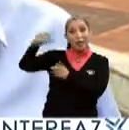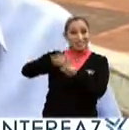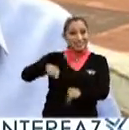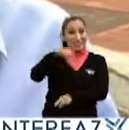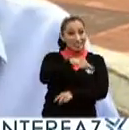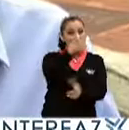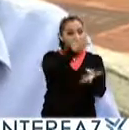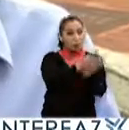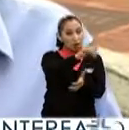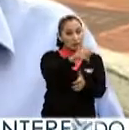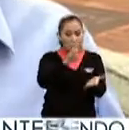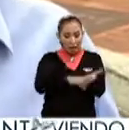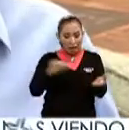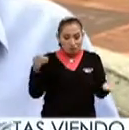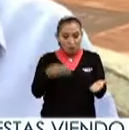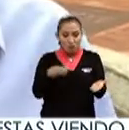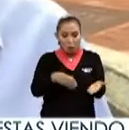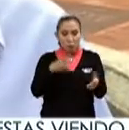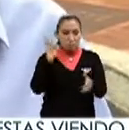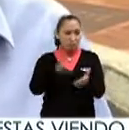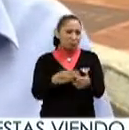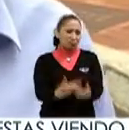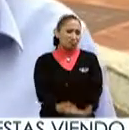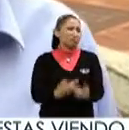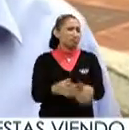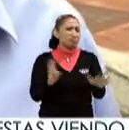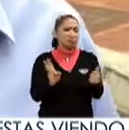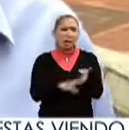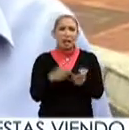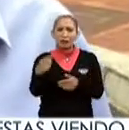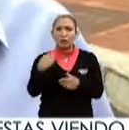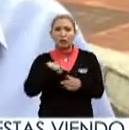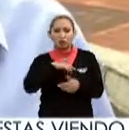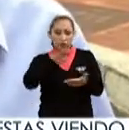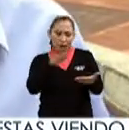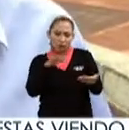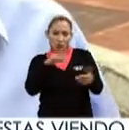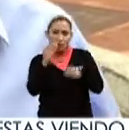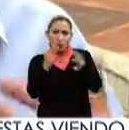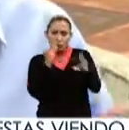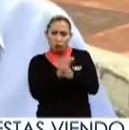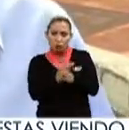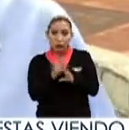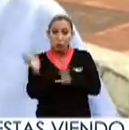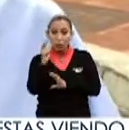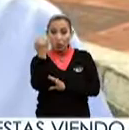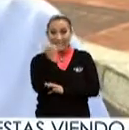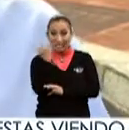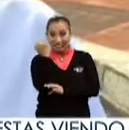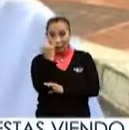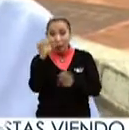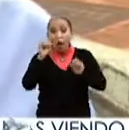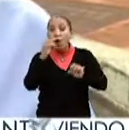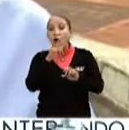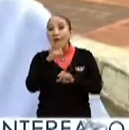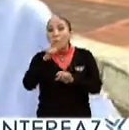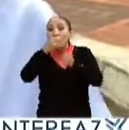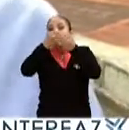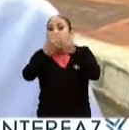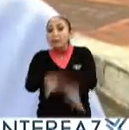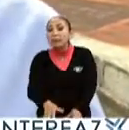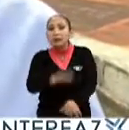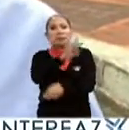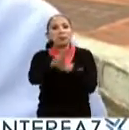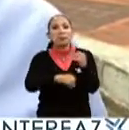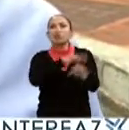partes, y han enriquecido de manera realmente sorprendente nuestra lectura del mundo. Cuando un idioma, cuando una lengua se pierde,